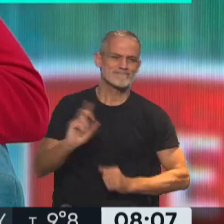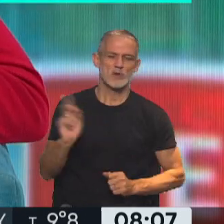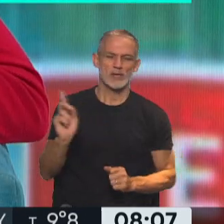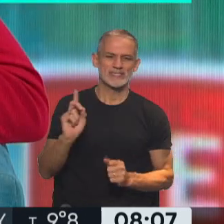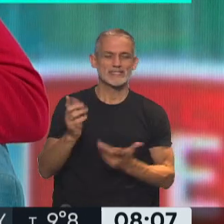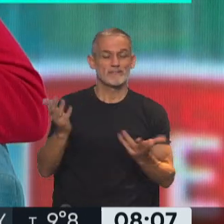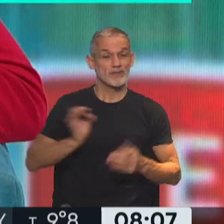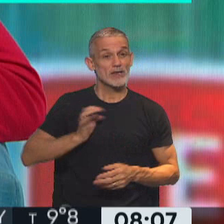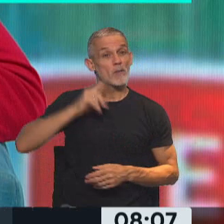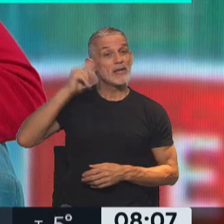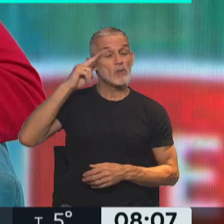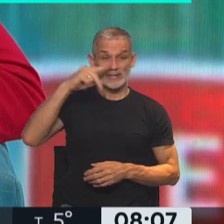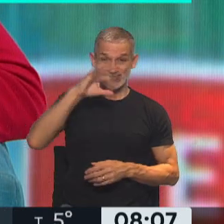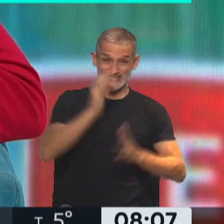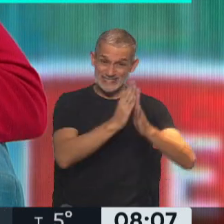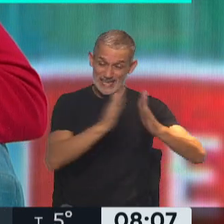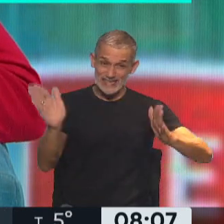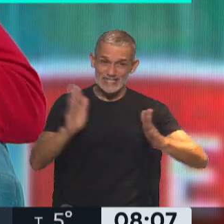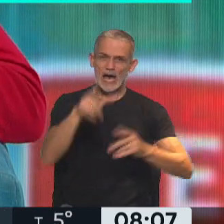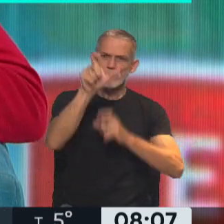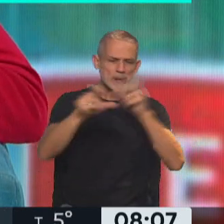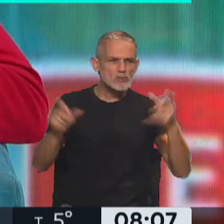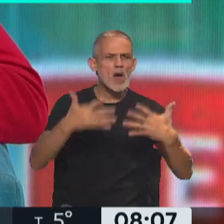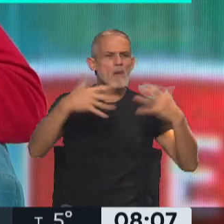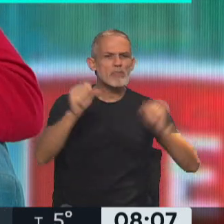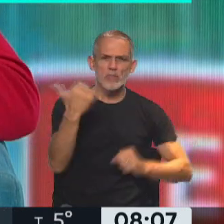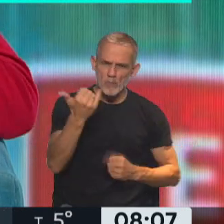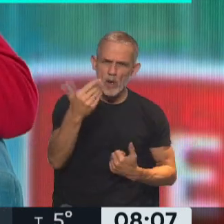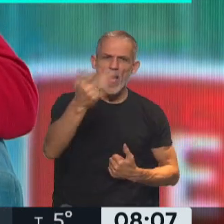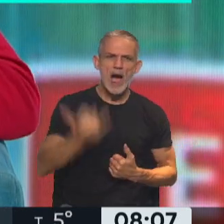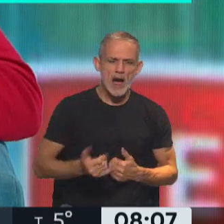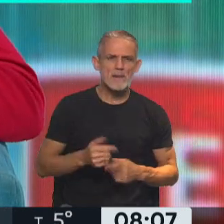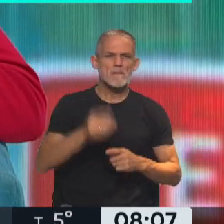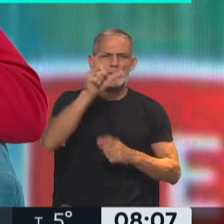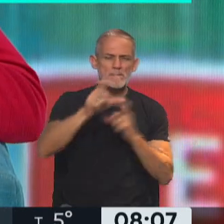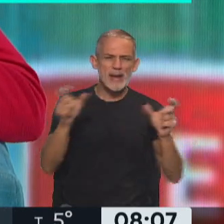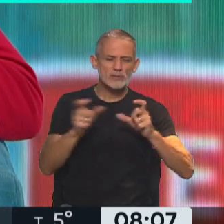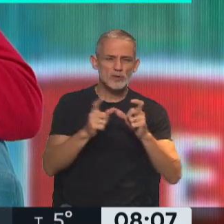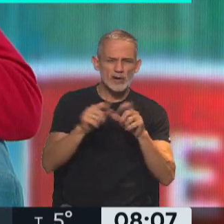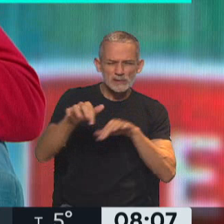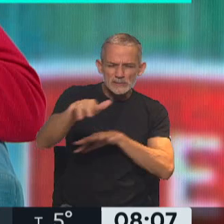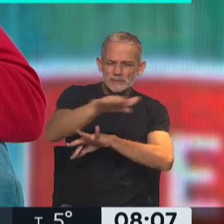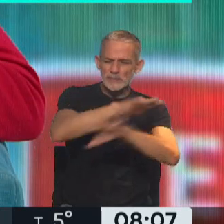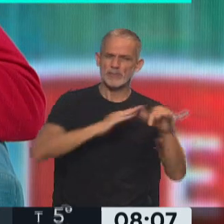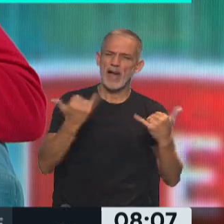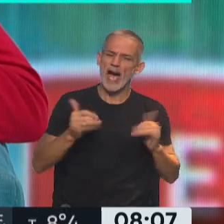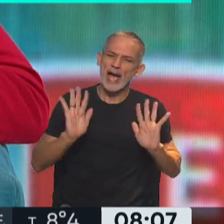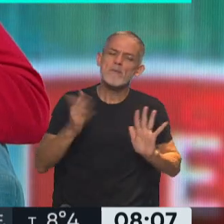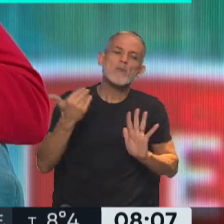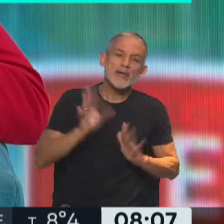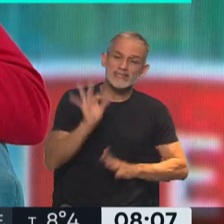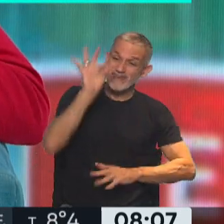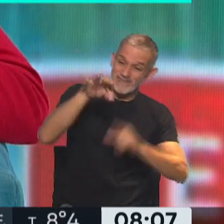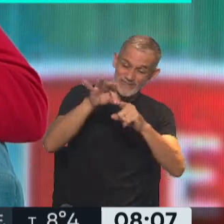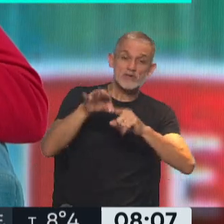de 1970 se diagnostica en las personas, en seres humanos, y se establece una endemicidad, es decir, la presencia